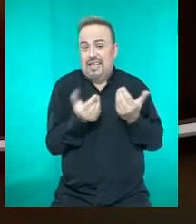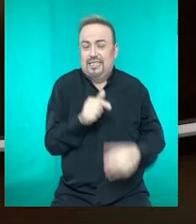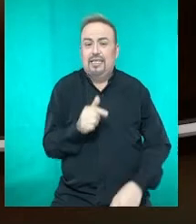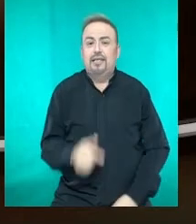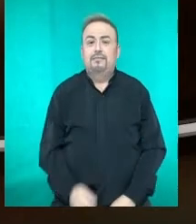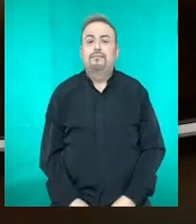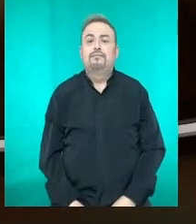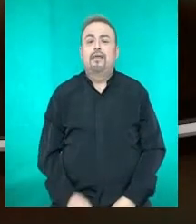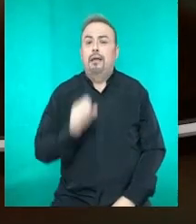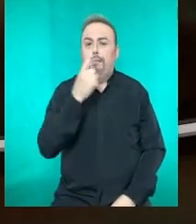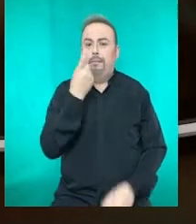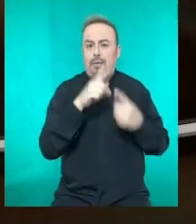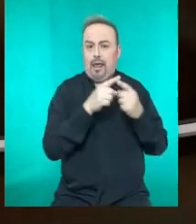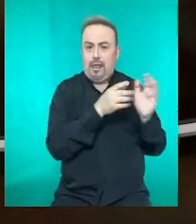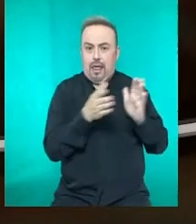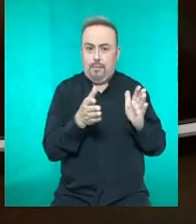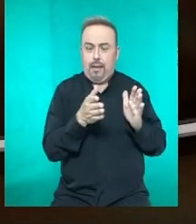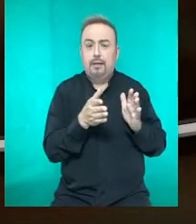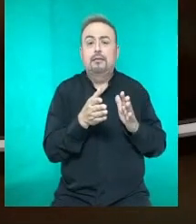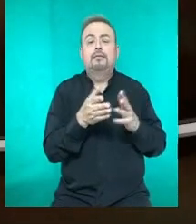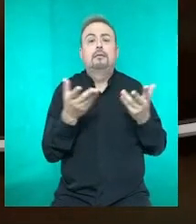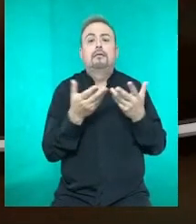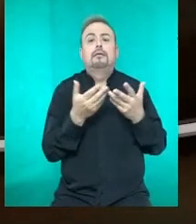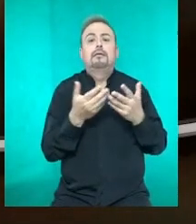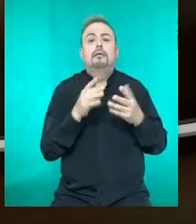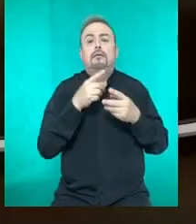de la mina, perdón, desarrollos verticales, como para los piques